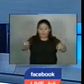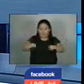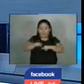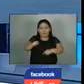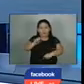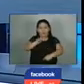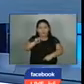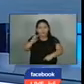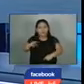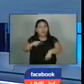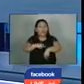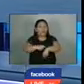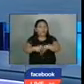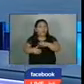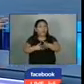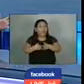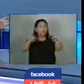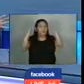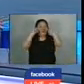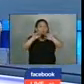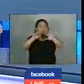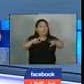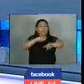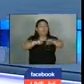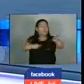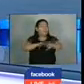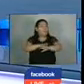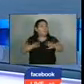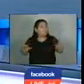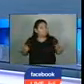de las 8:30 de la noche. Es todo por